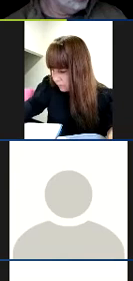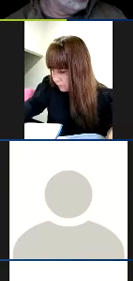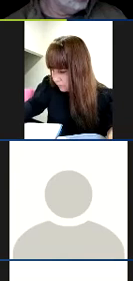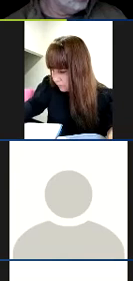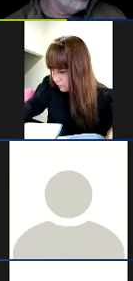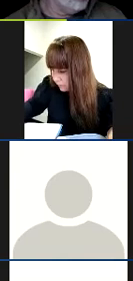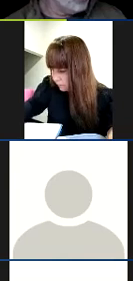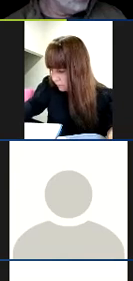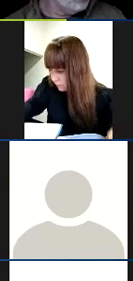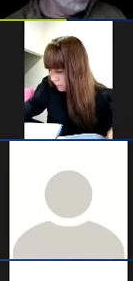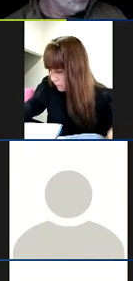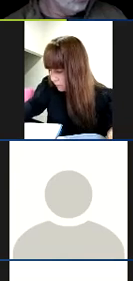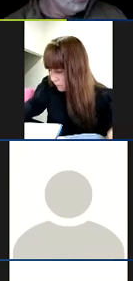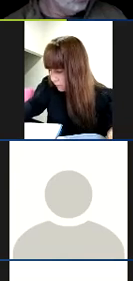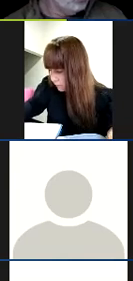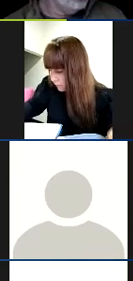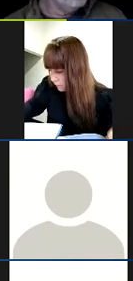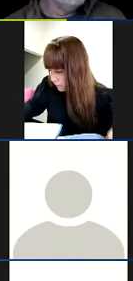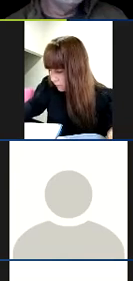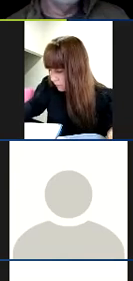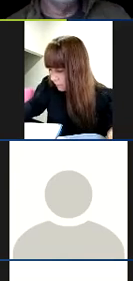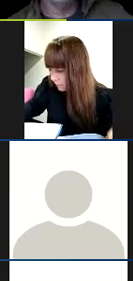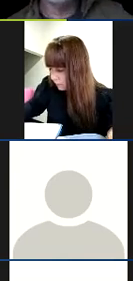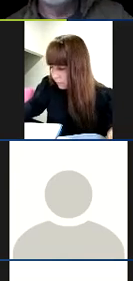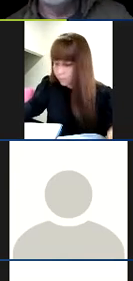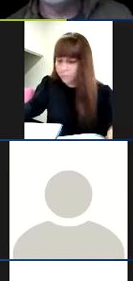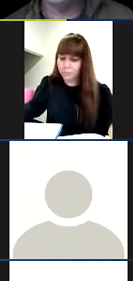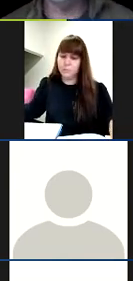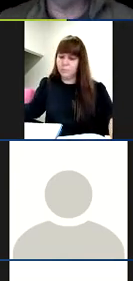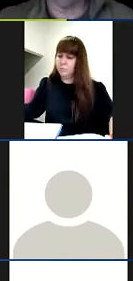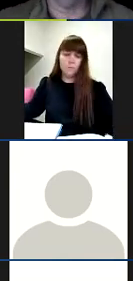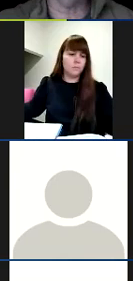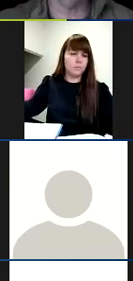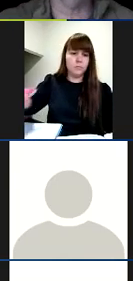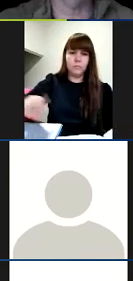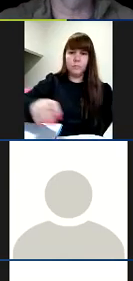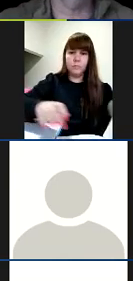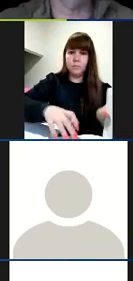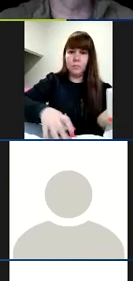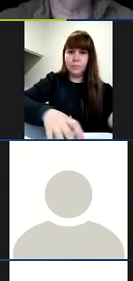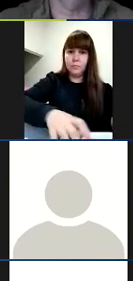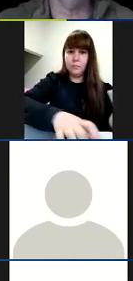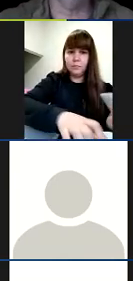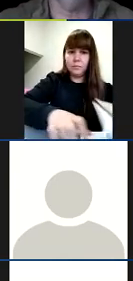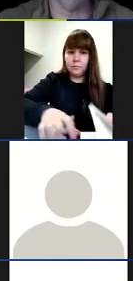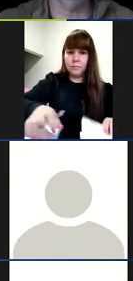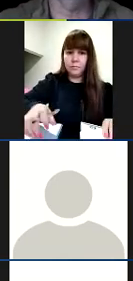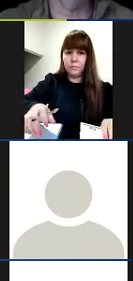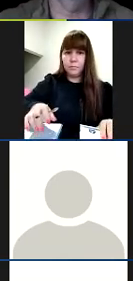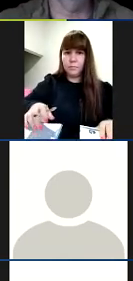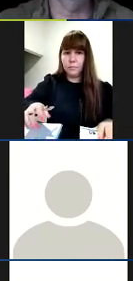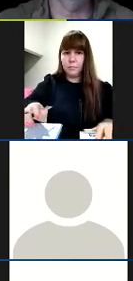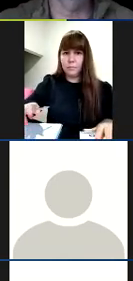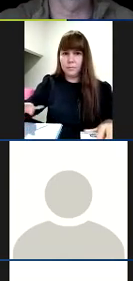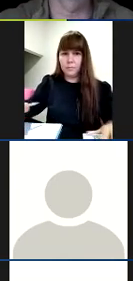18:22, estamos bien, y bueno, han participado bastante, yo pensaba ponerles una última filmina, porque